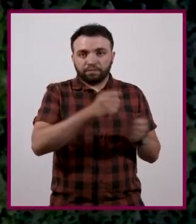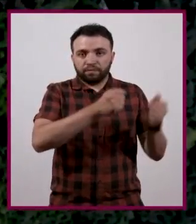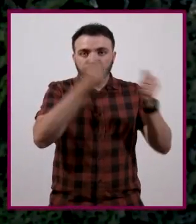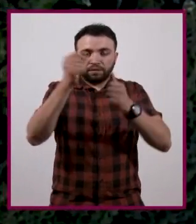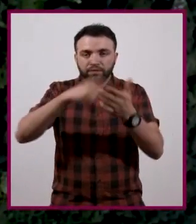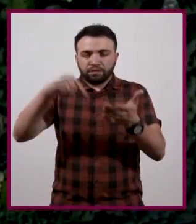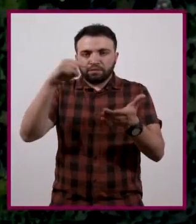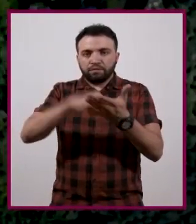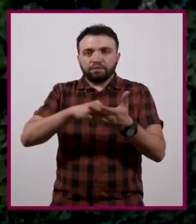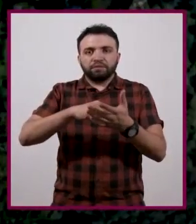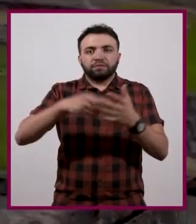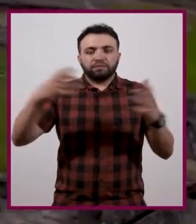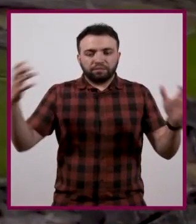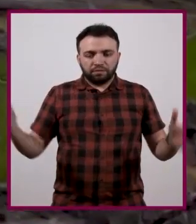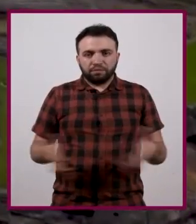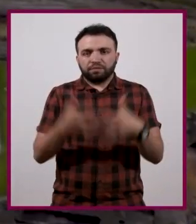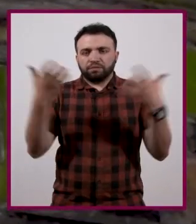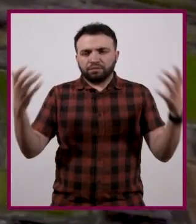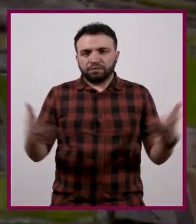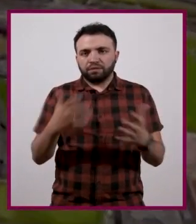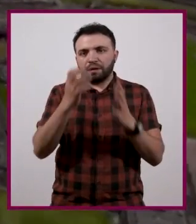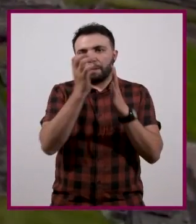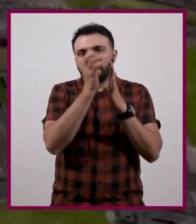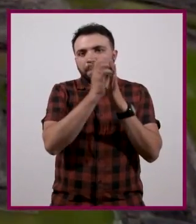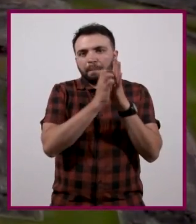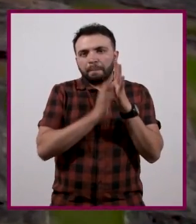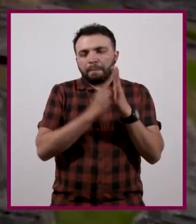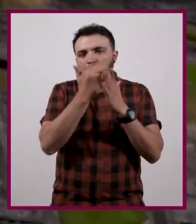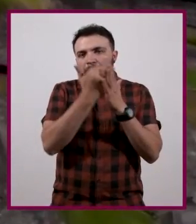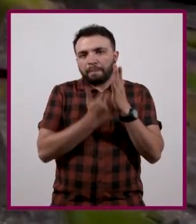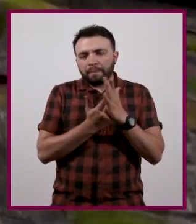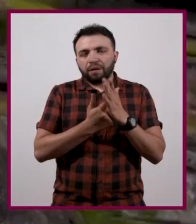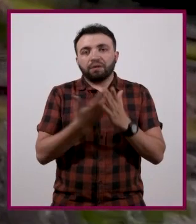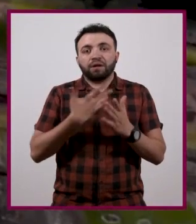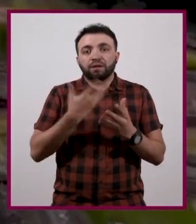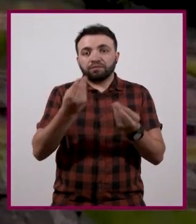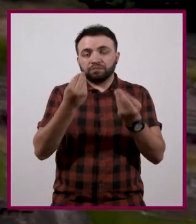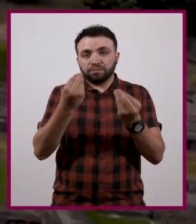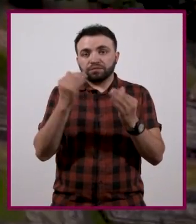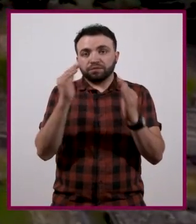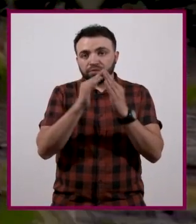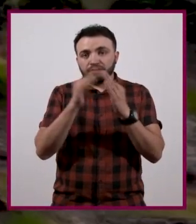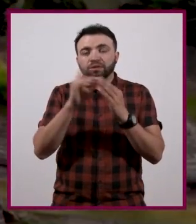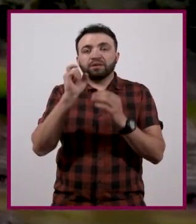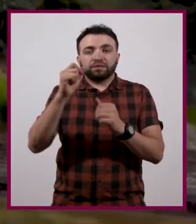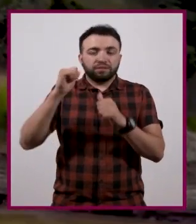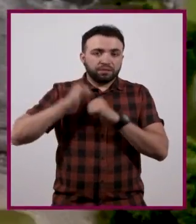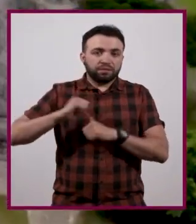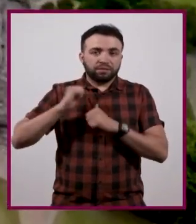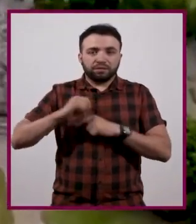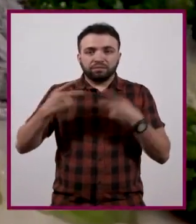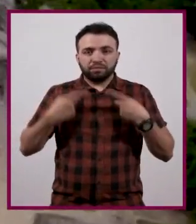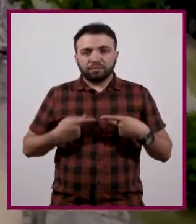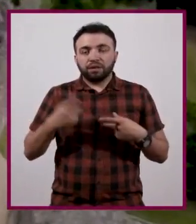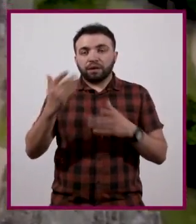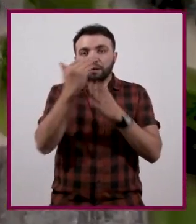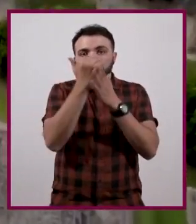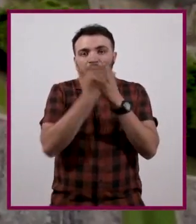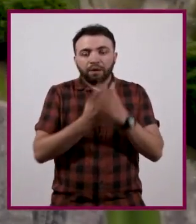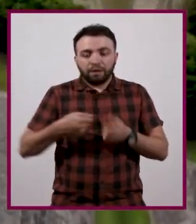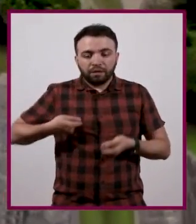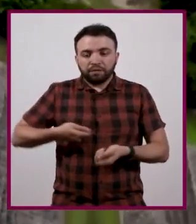esos lugares se han excavado mucho menos, son las casas en realidad de la antigua gente y son las que menos